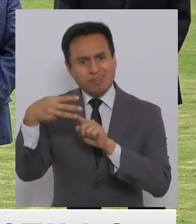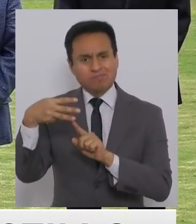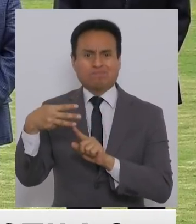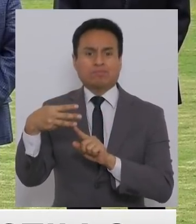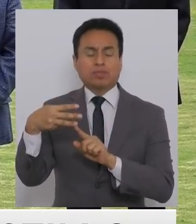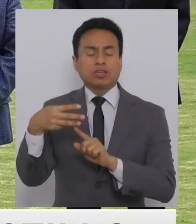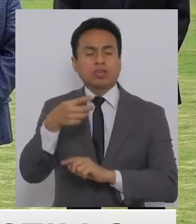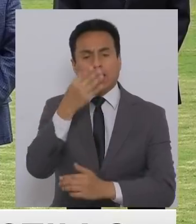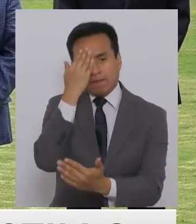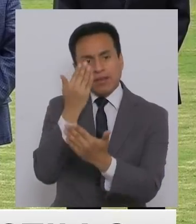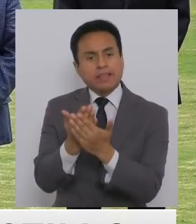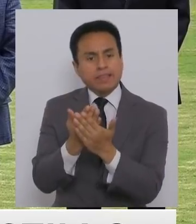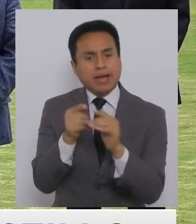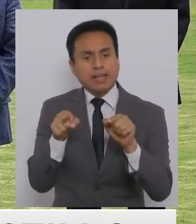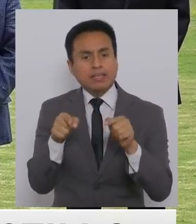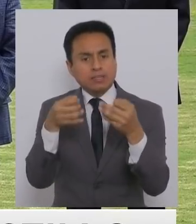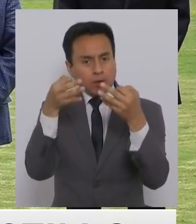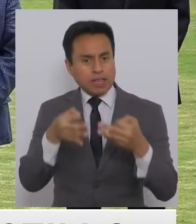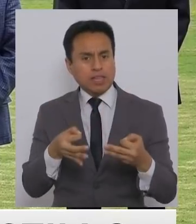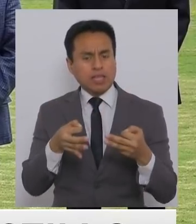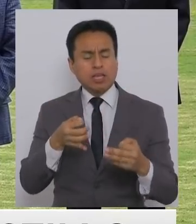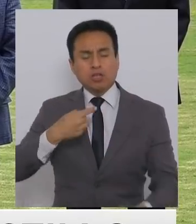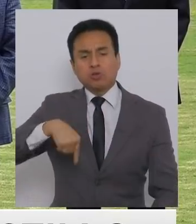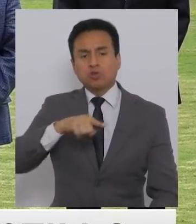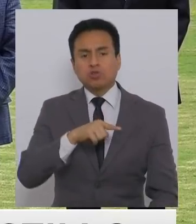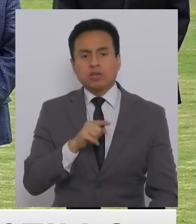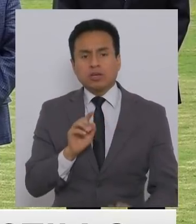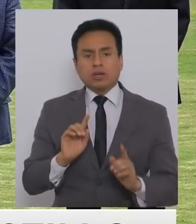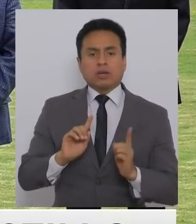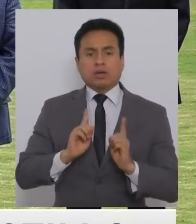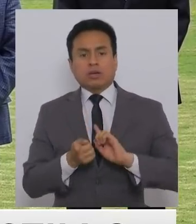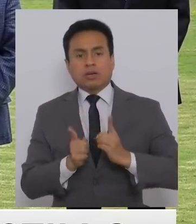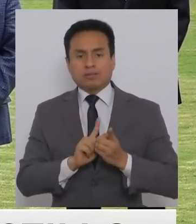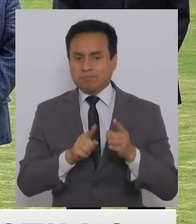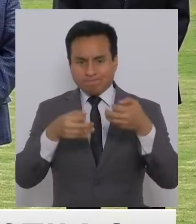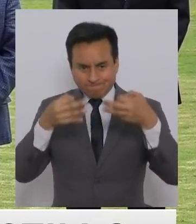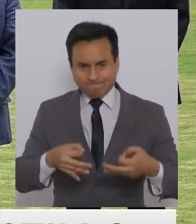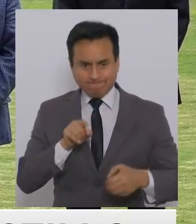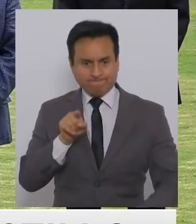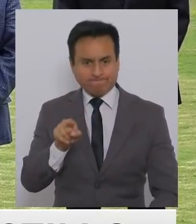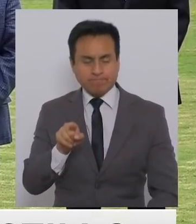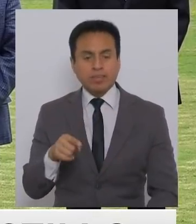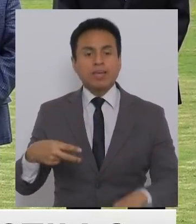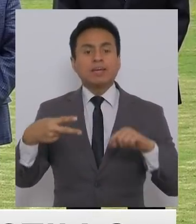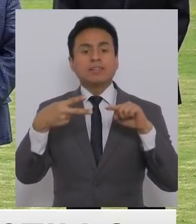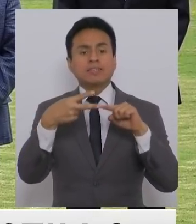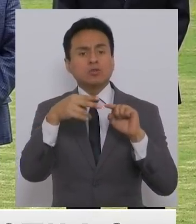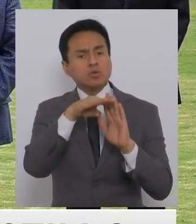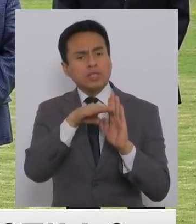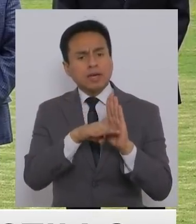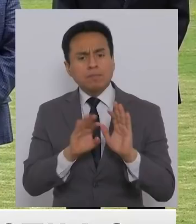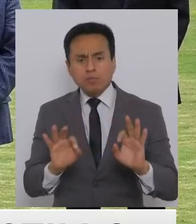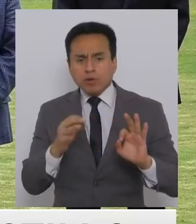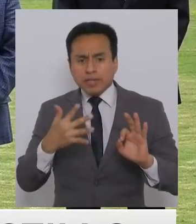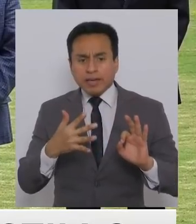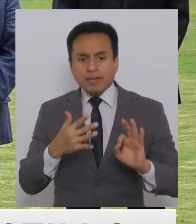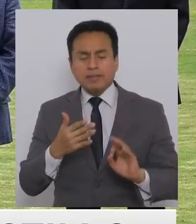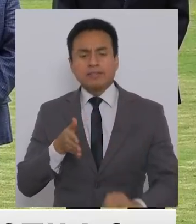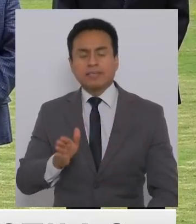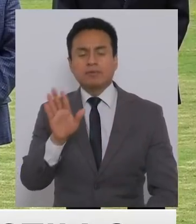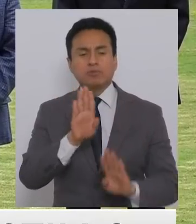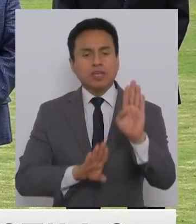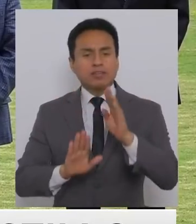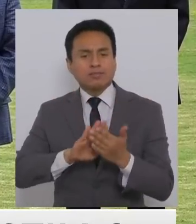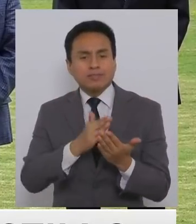tenemos que enfrentarla sin ninguna ambigüedad. Nuestra segunda prioridad, seguir protegiendo la